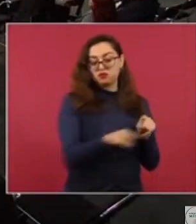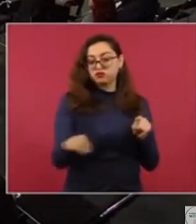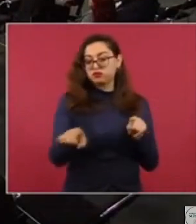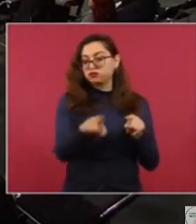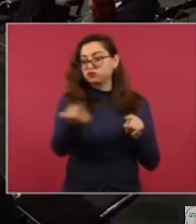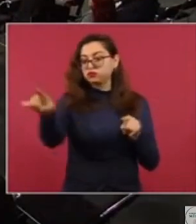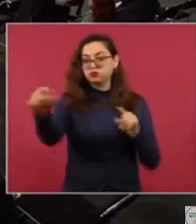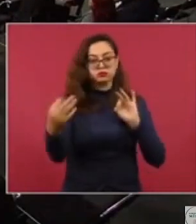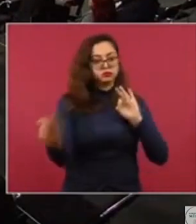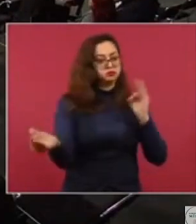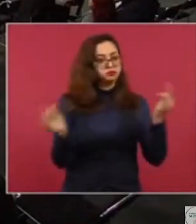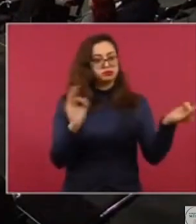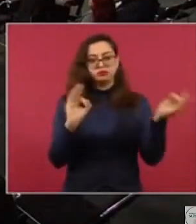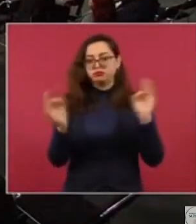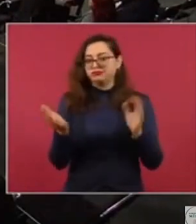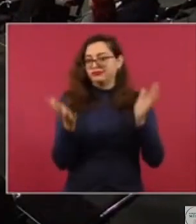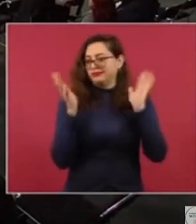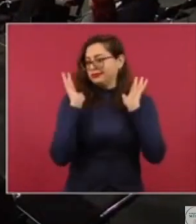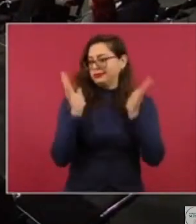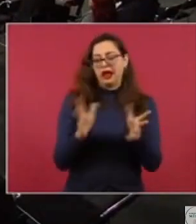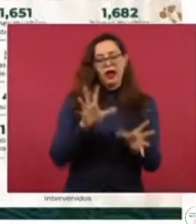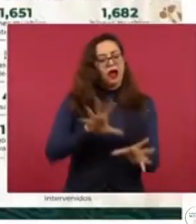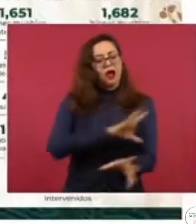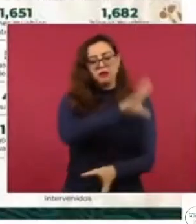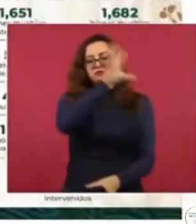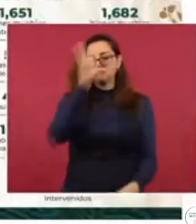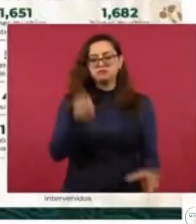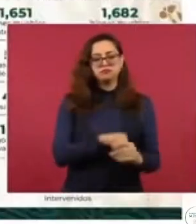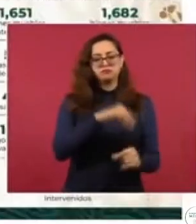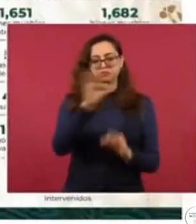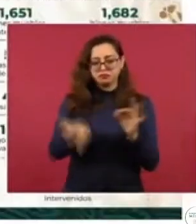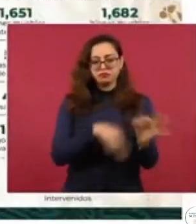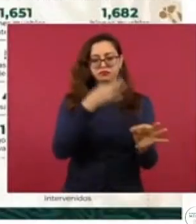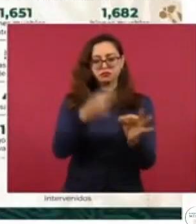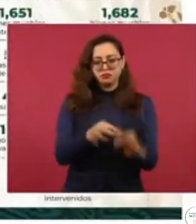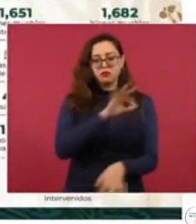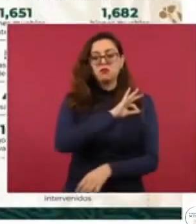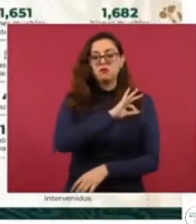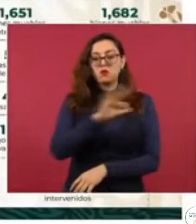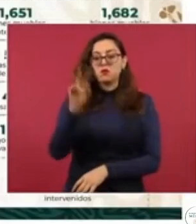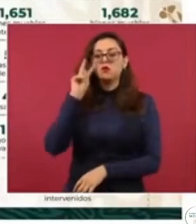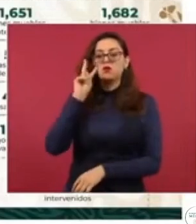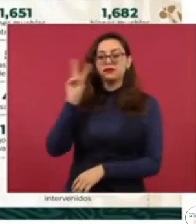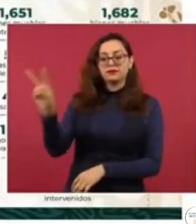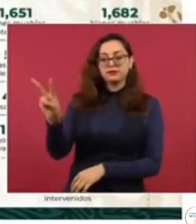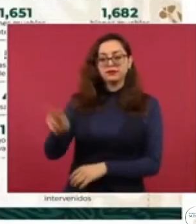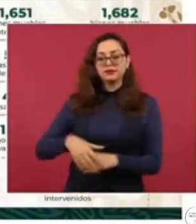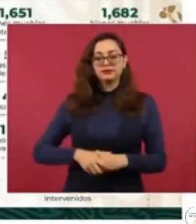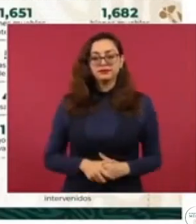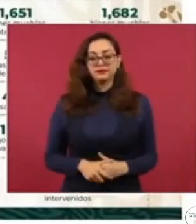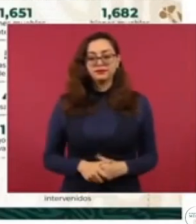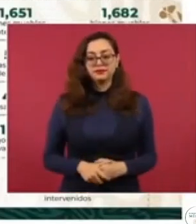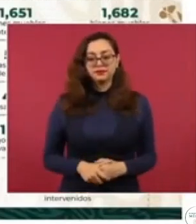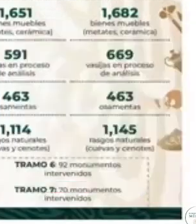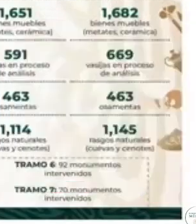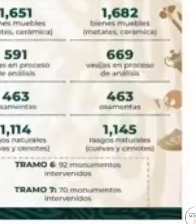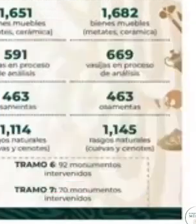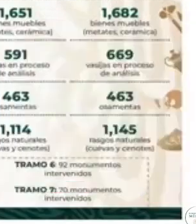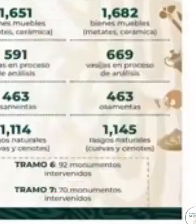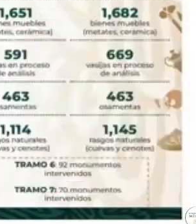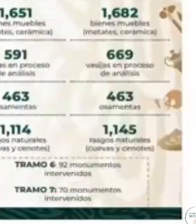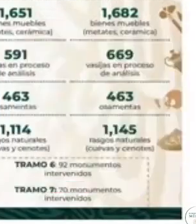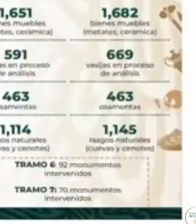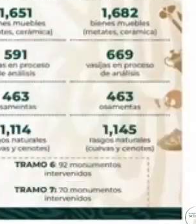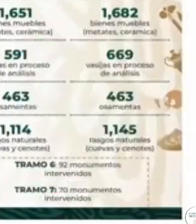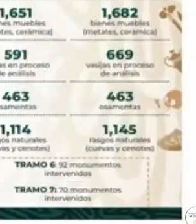hemos concluido la prospección de campo y del tramo 1 al 4 ya concluimos básicamente